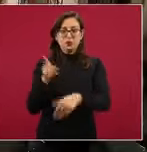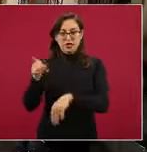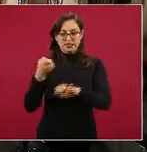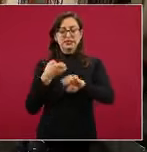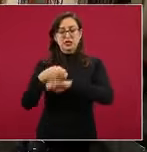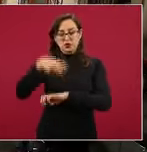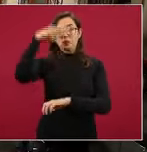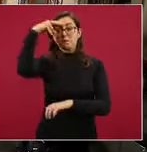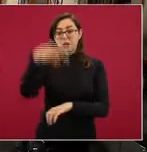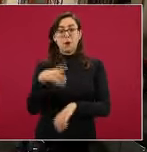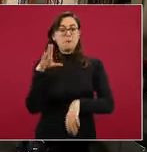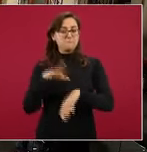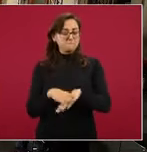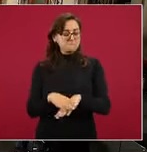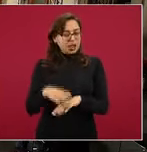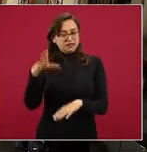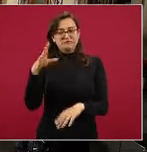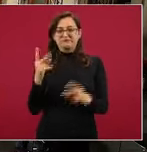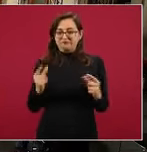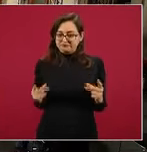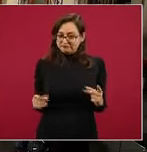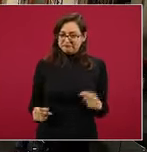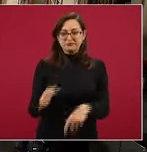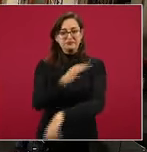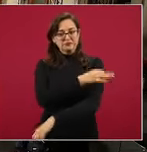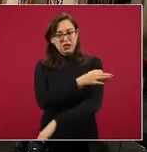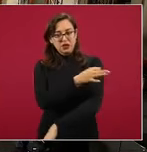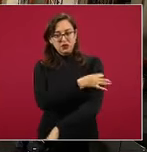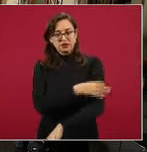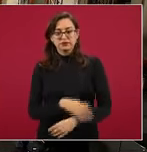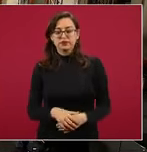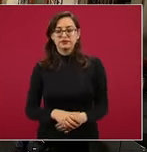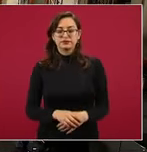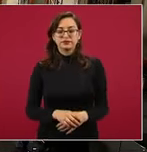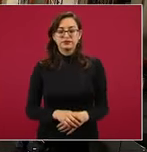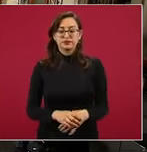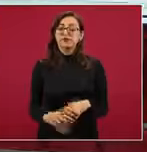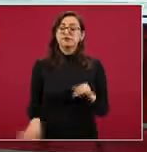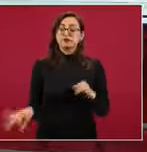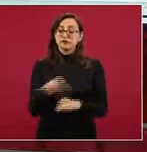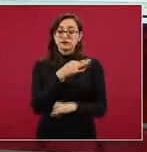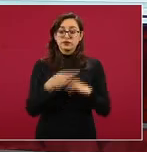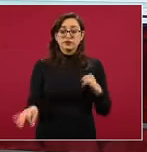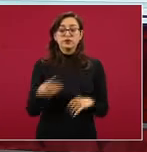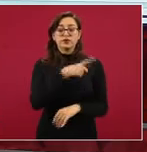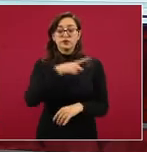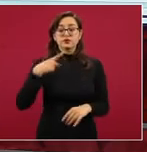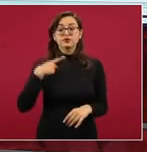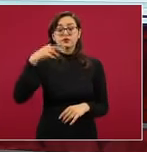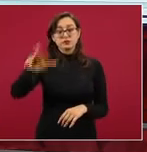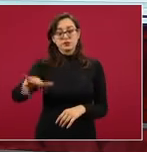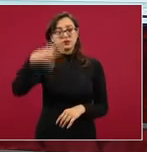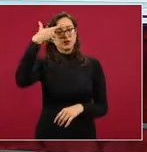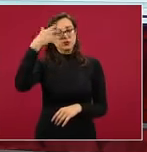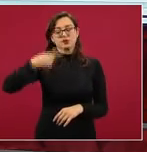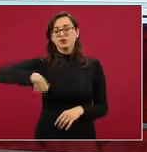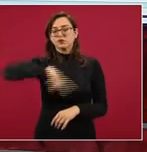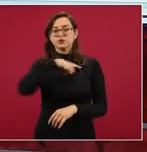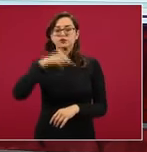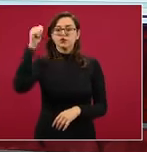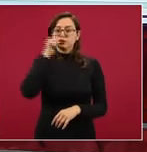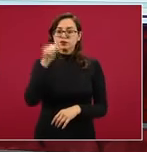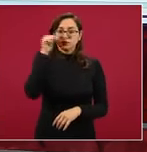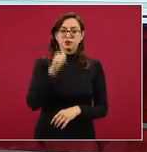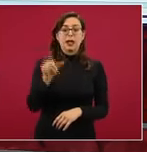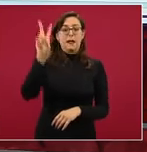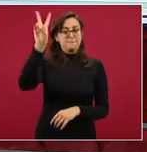México el que más se ha acercado a esto. Finalmente, recordar lo que siempre recordamos los viernes de